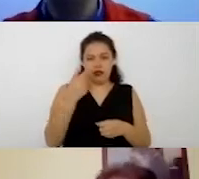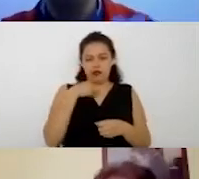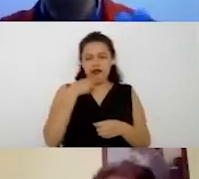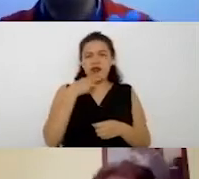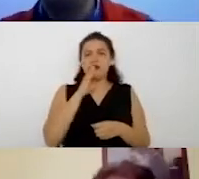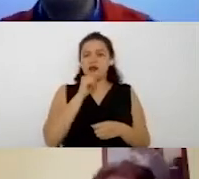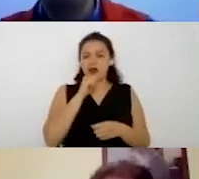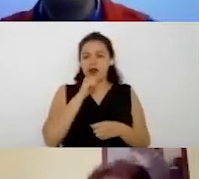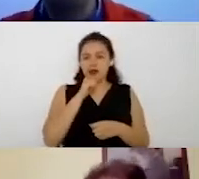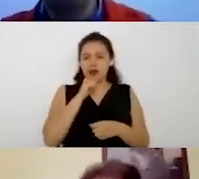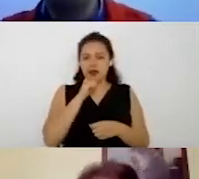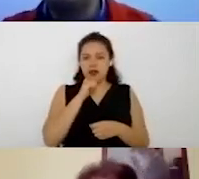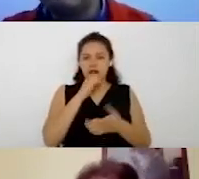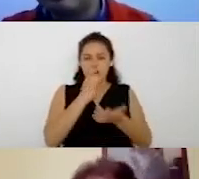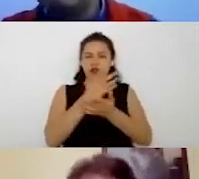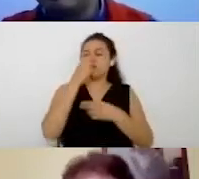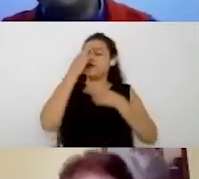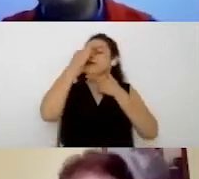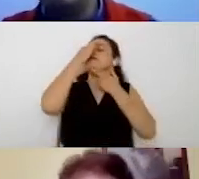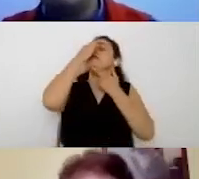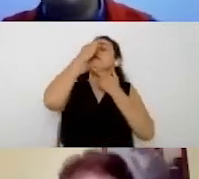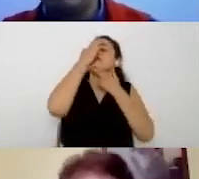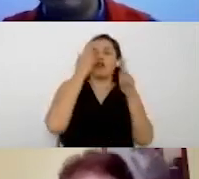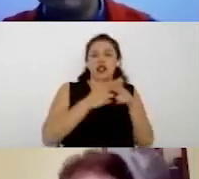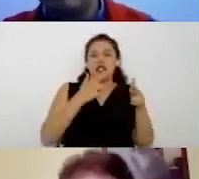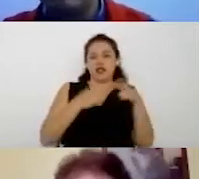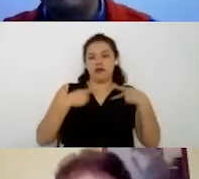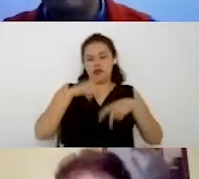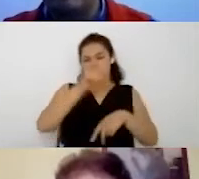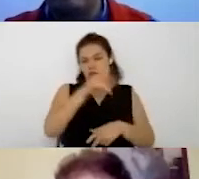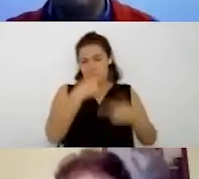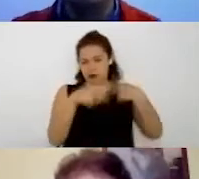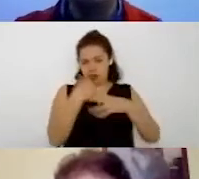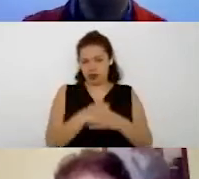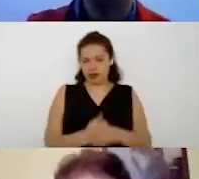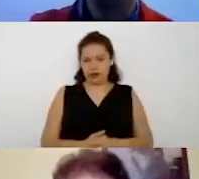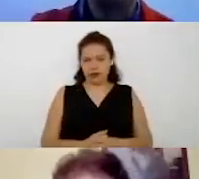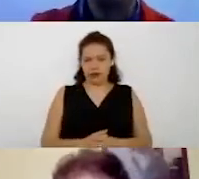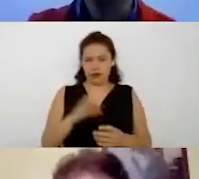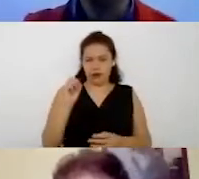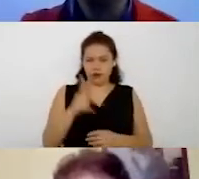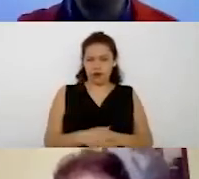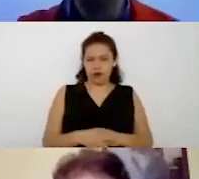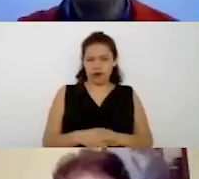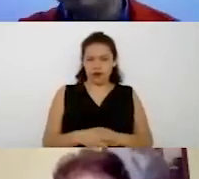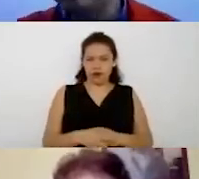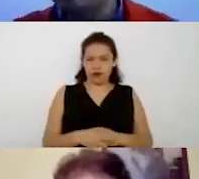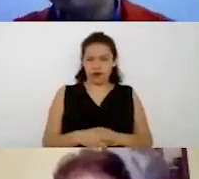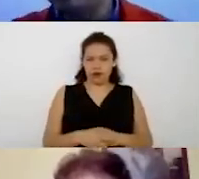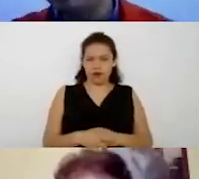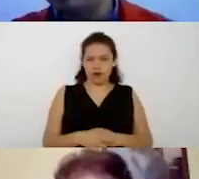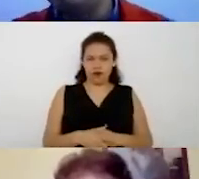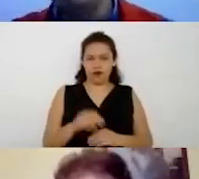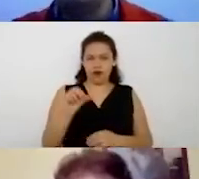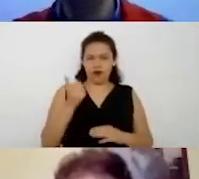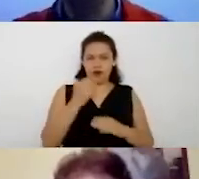podemos despejar la vía aérea y esperar a que lleguen los paramédicos. ¿Ok? Otra cosa en la que podemos